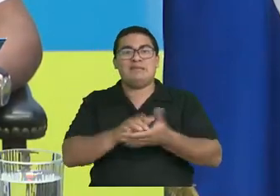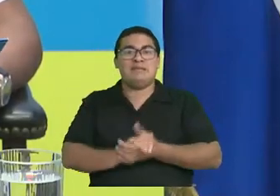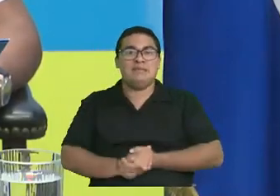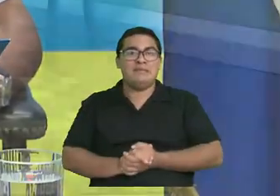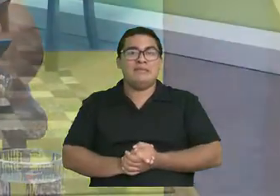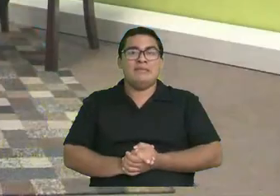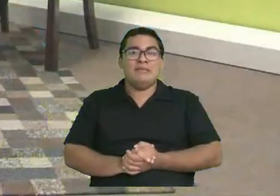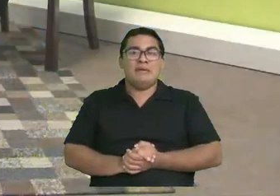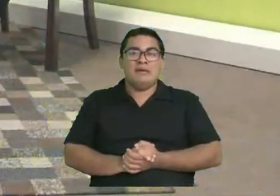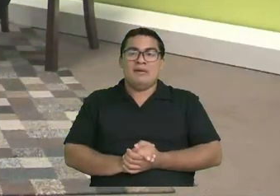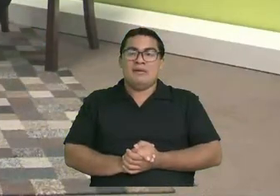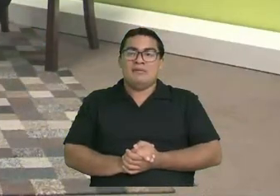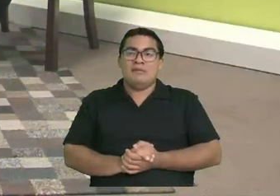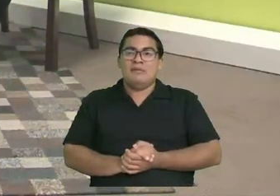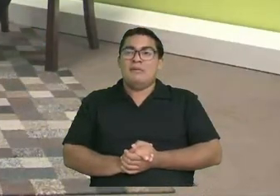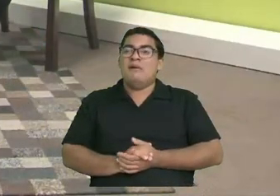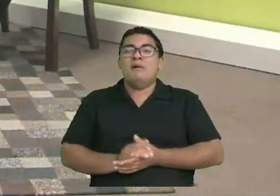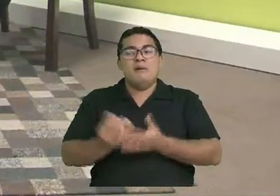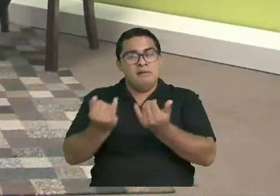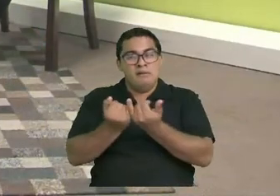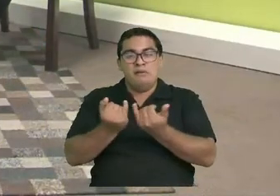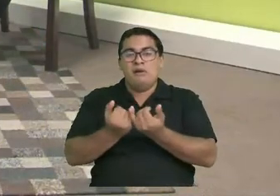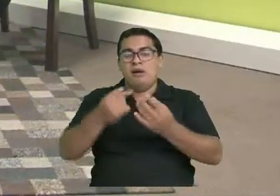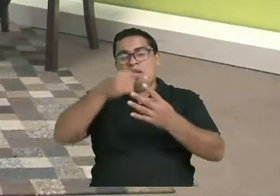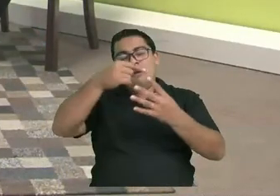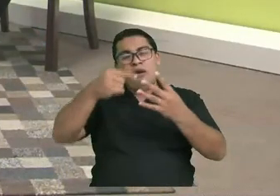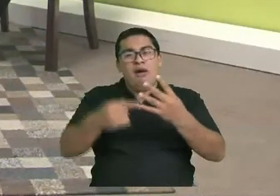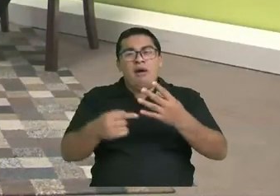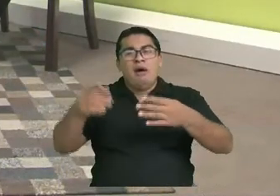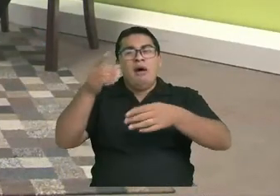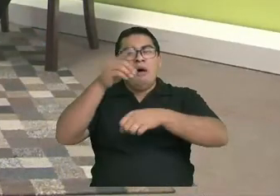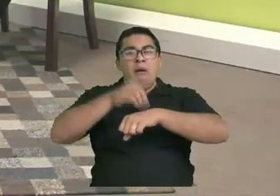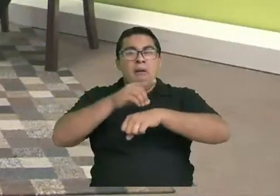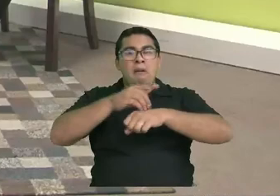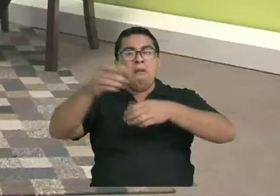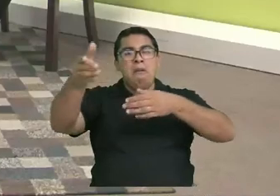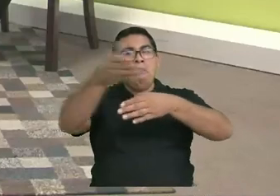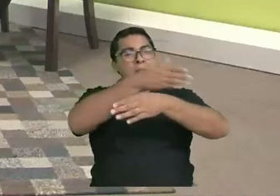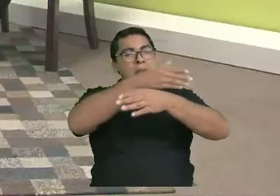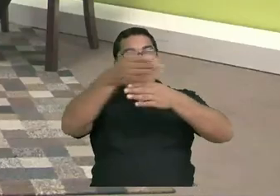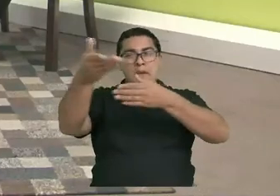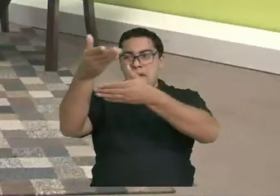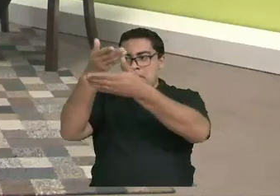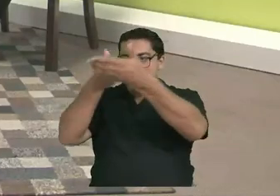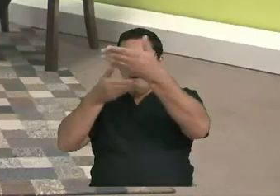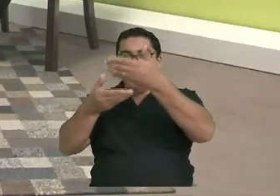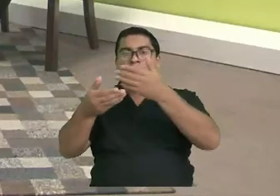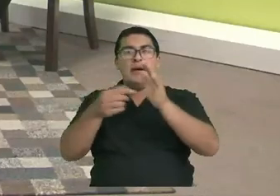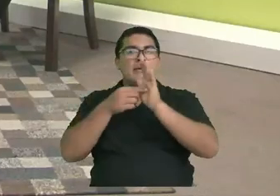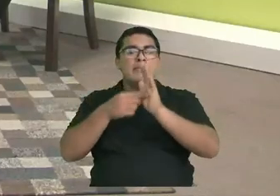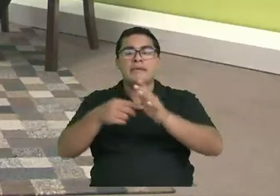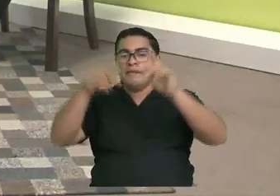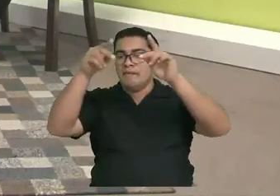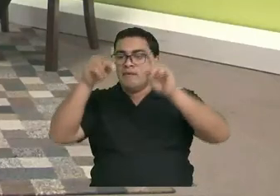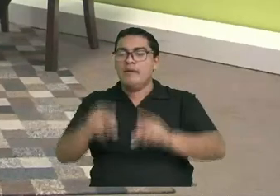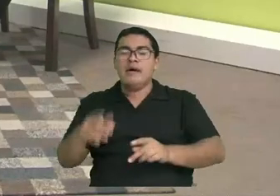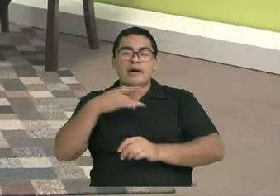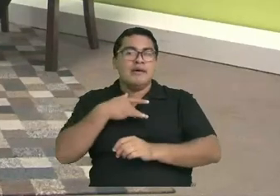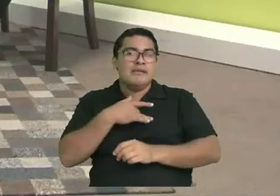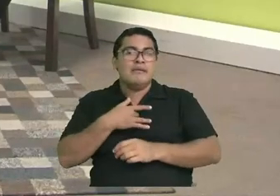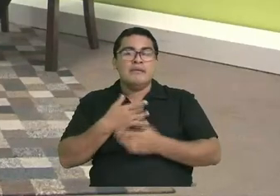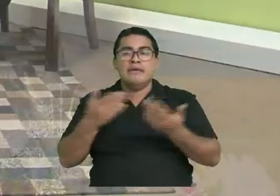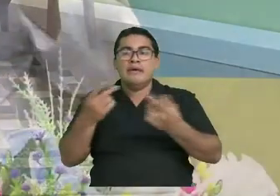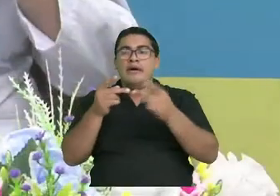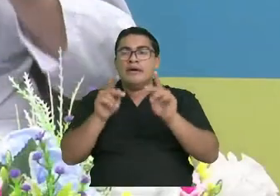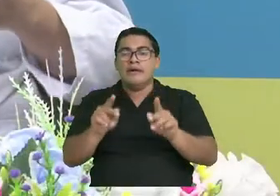rostro. Eso, también es compartido. Así es compartido, pero esto es individualizado, ¿verdad? Solo si el paciente lo requiere. Pero